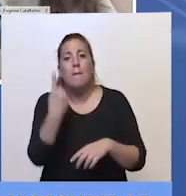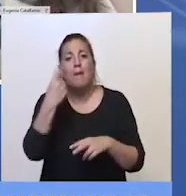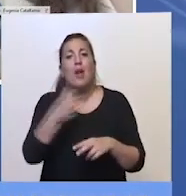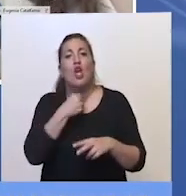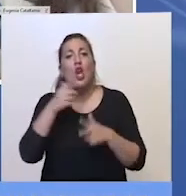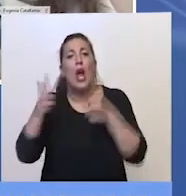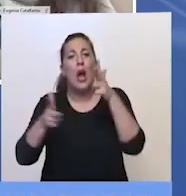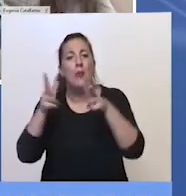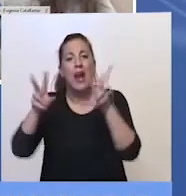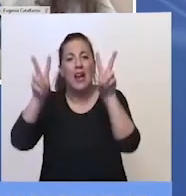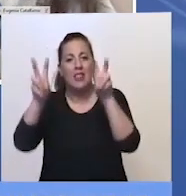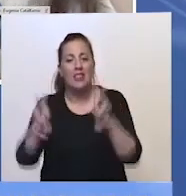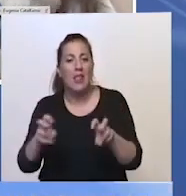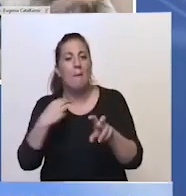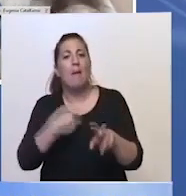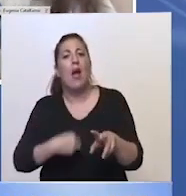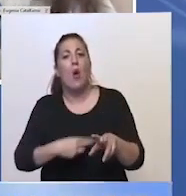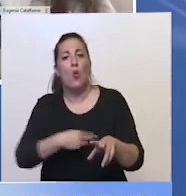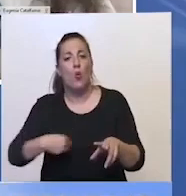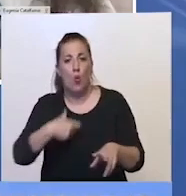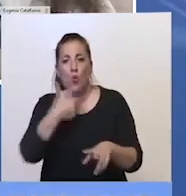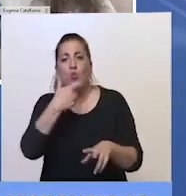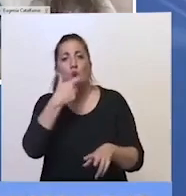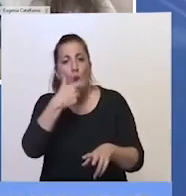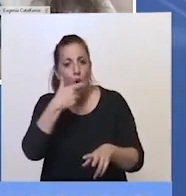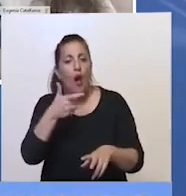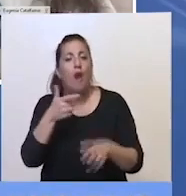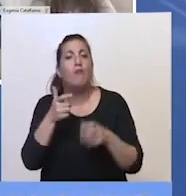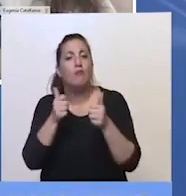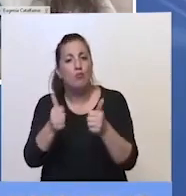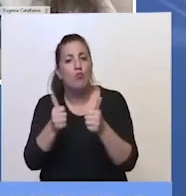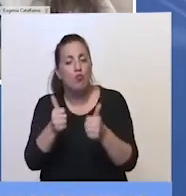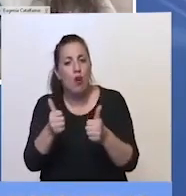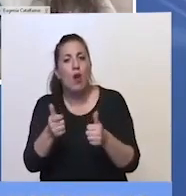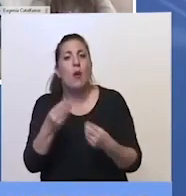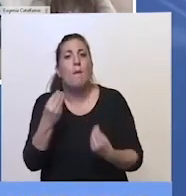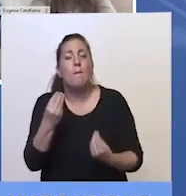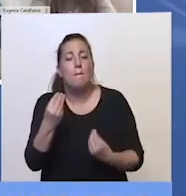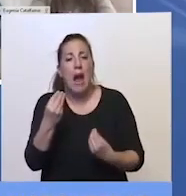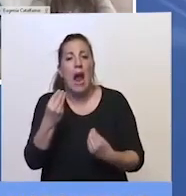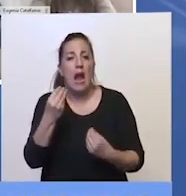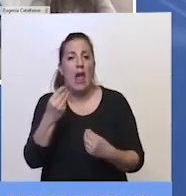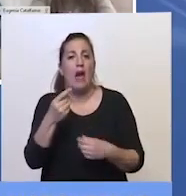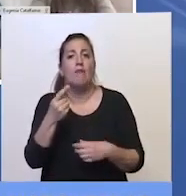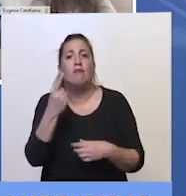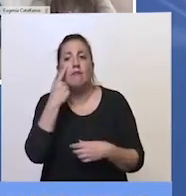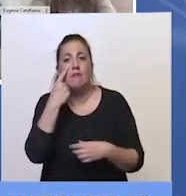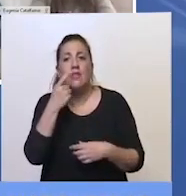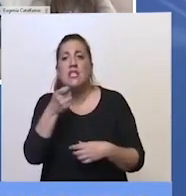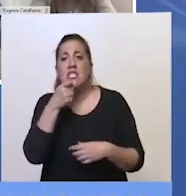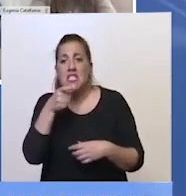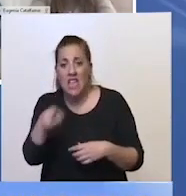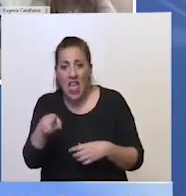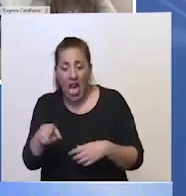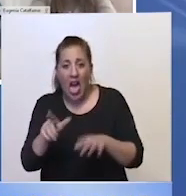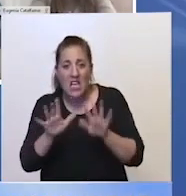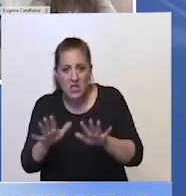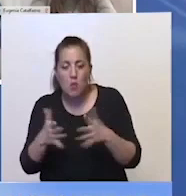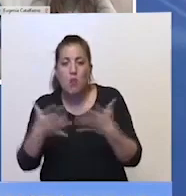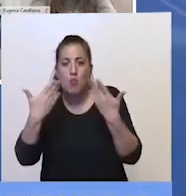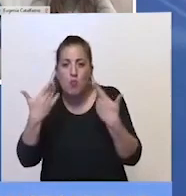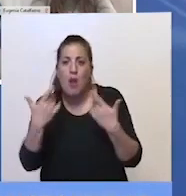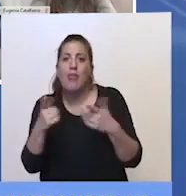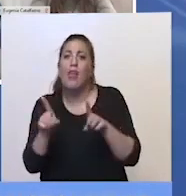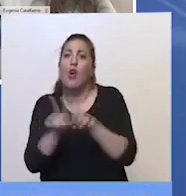Cruz Roja, muy buena decisión, que también nos puede servir para ver si esto no puede ser aplicado